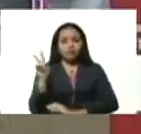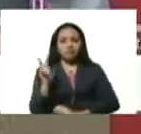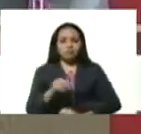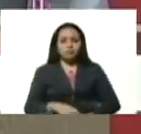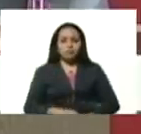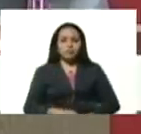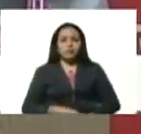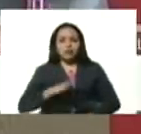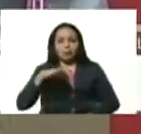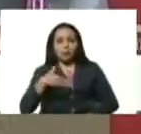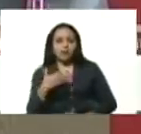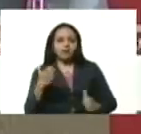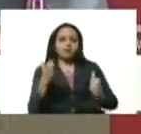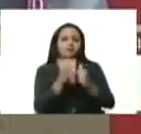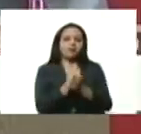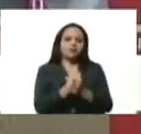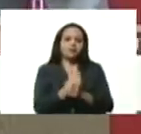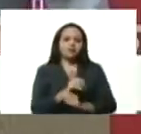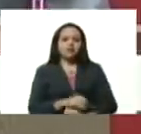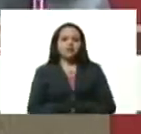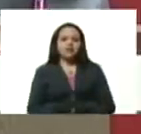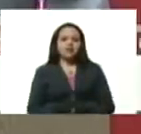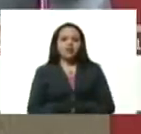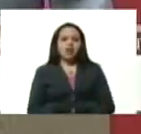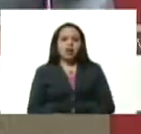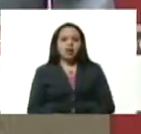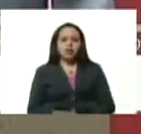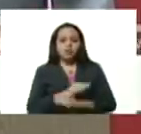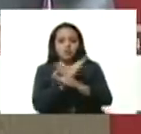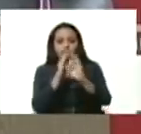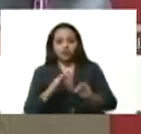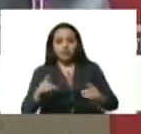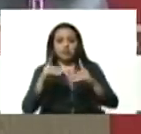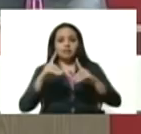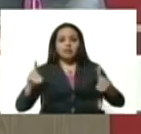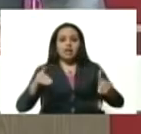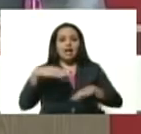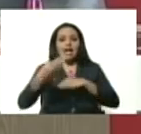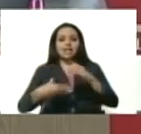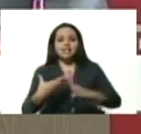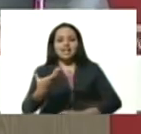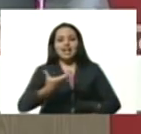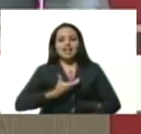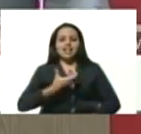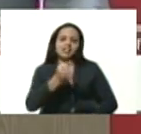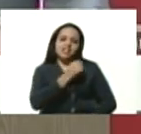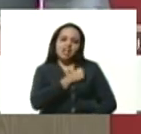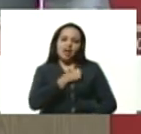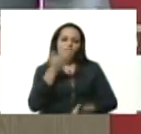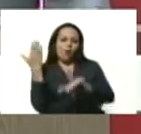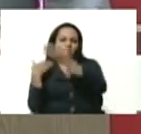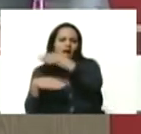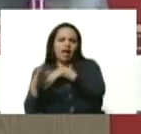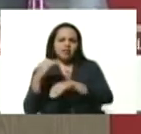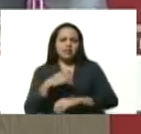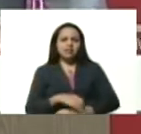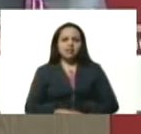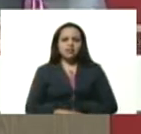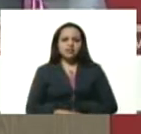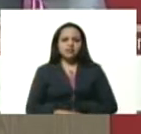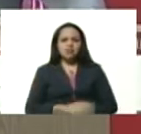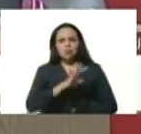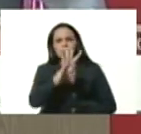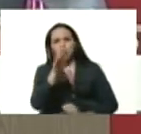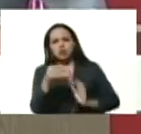que ha logrado llegar Leopoldo López por la vía democrática es a ser electo alcalde de Chacao. Sacó como